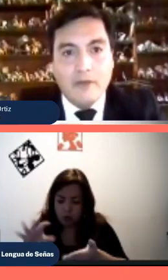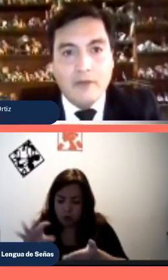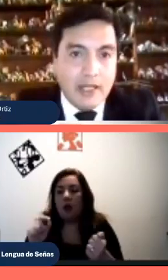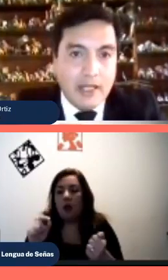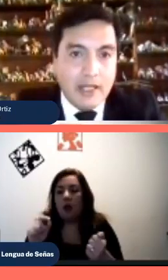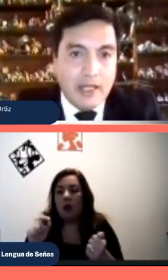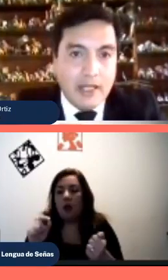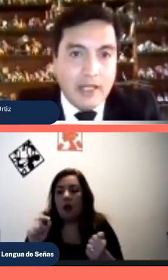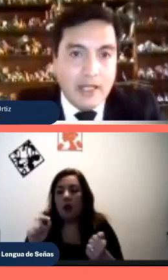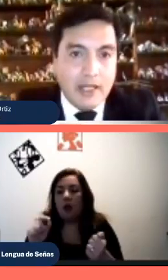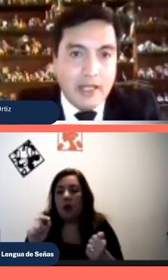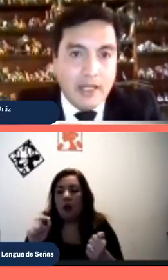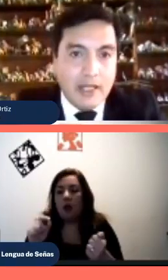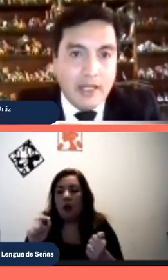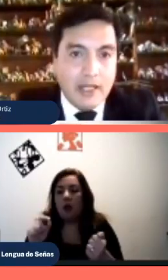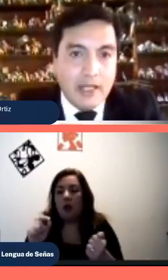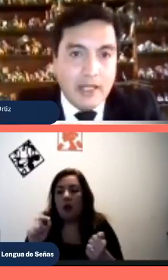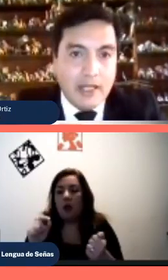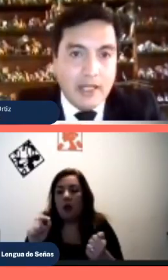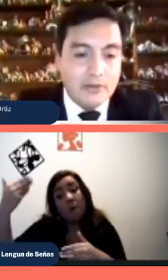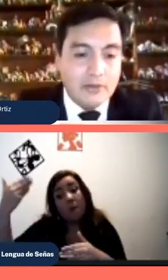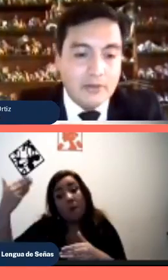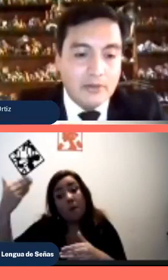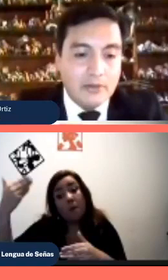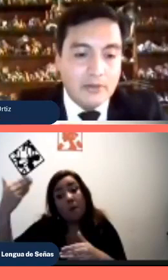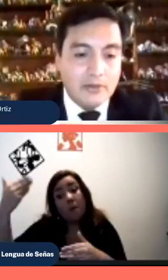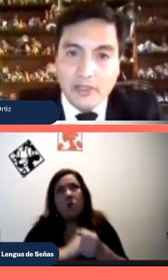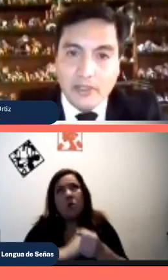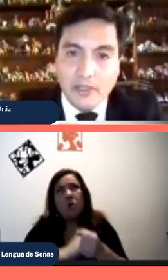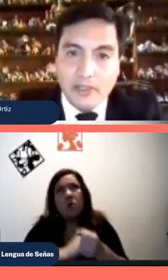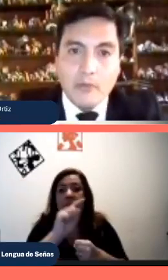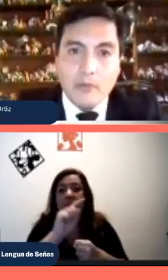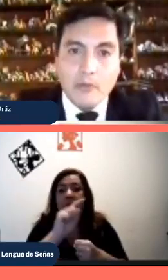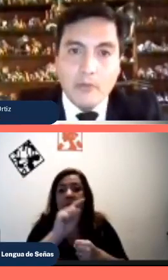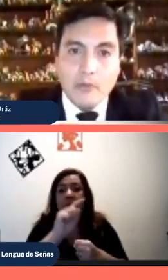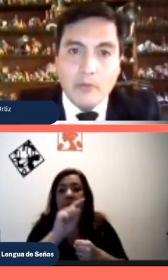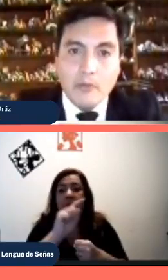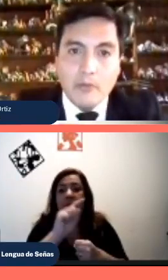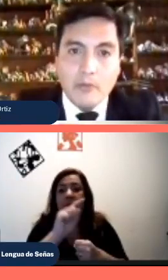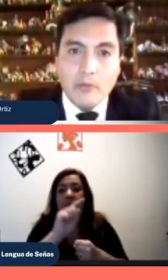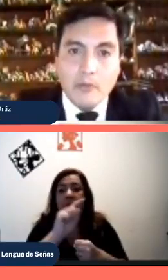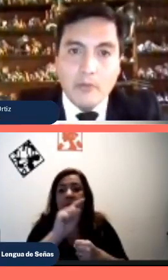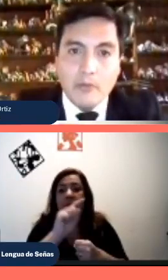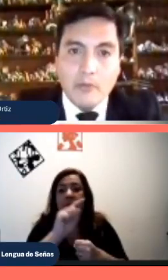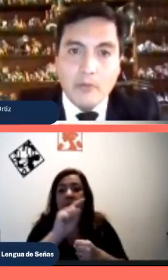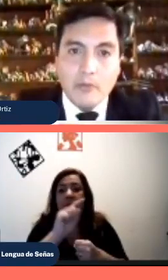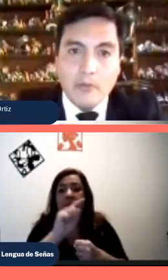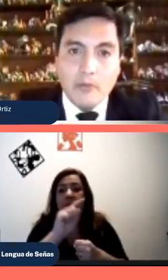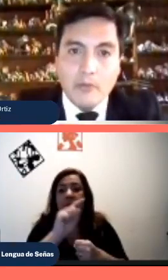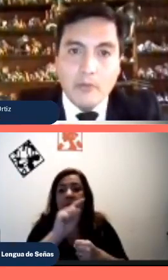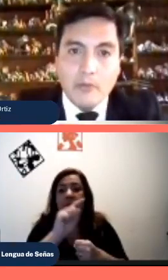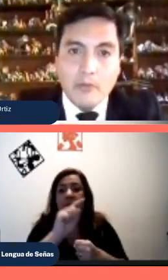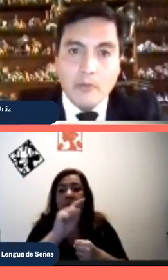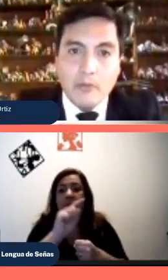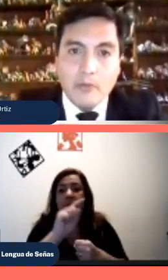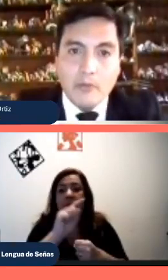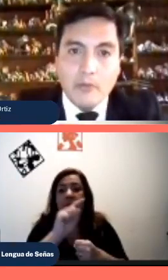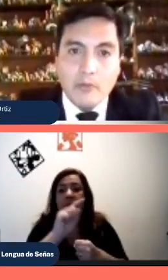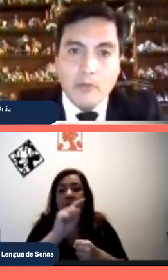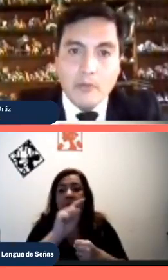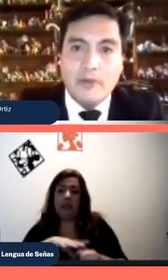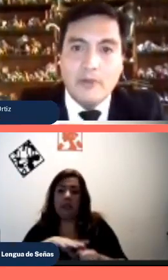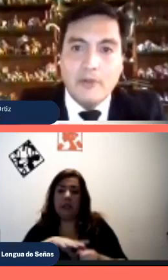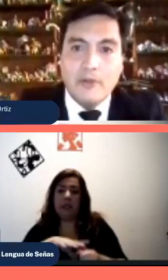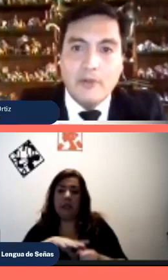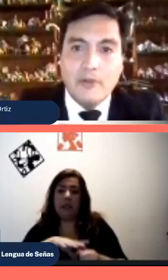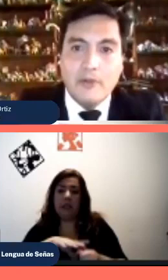fueron declaradas posteriormente el año 1985 como Monumento Nacional. Y es el Monumento Nacional de Pichasca, en